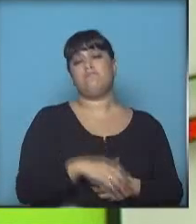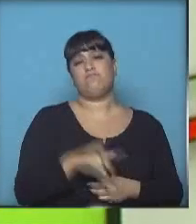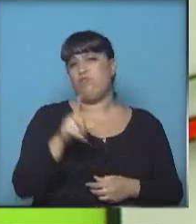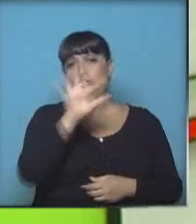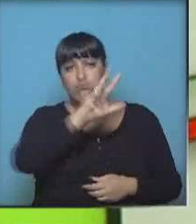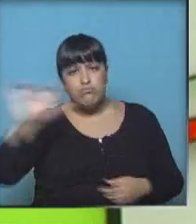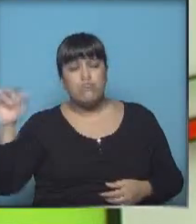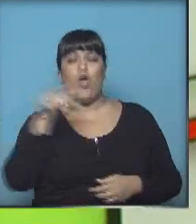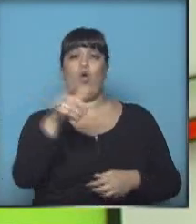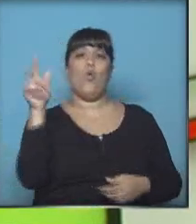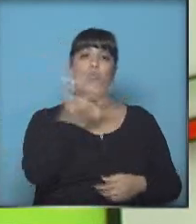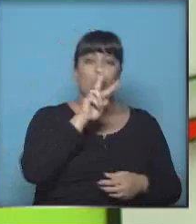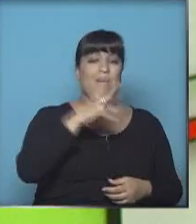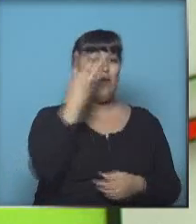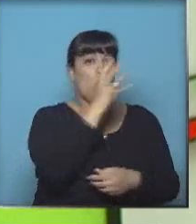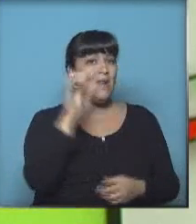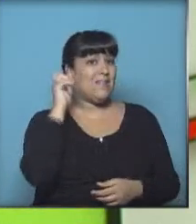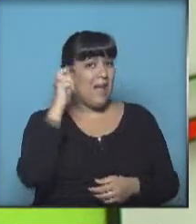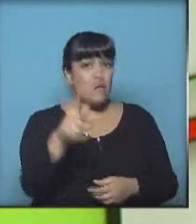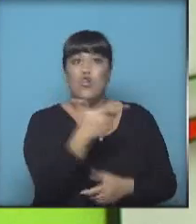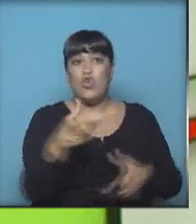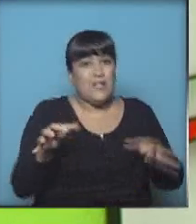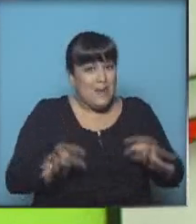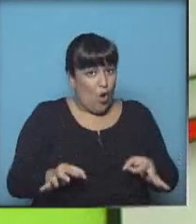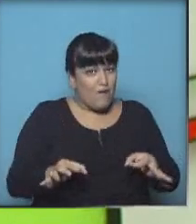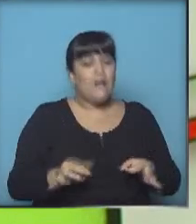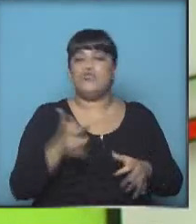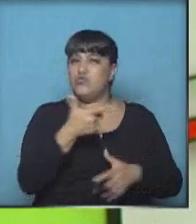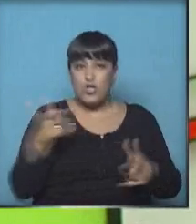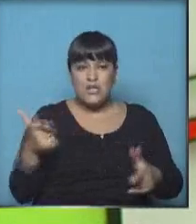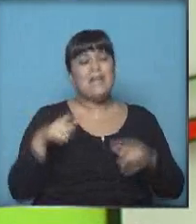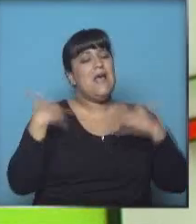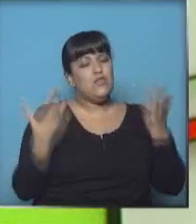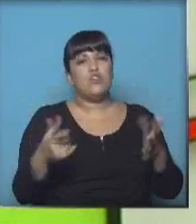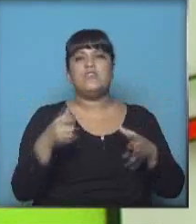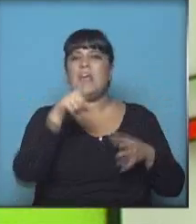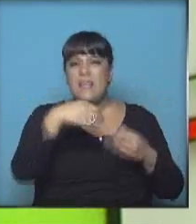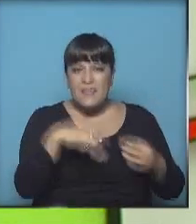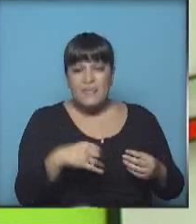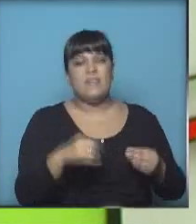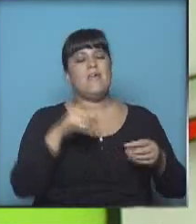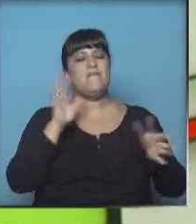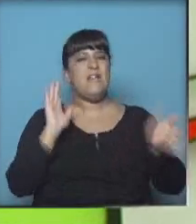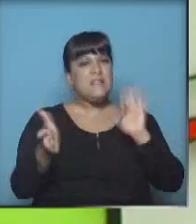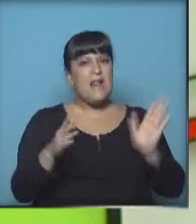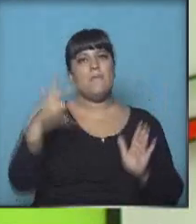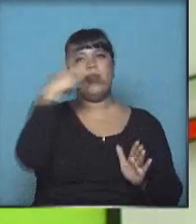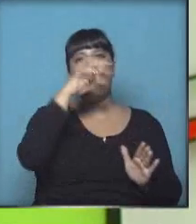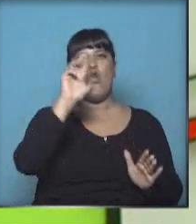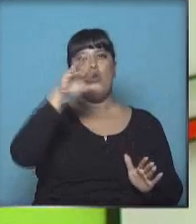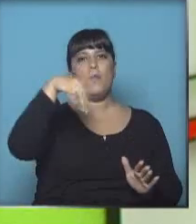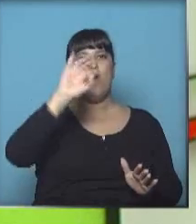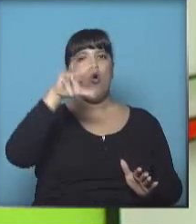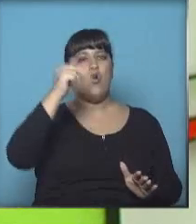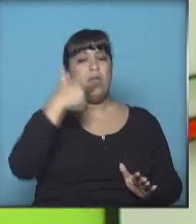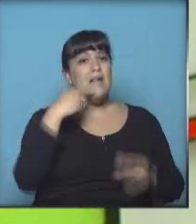una mujer de 40 años, al no tener los ovarios, lo que hay que planear o programar es una terapia hormonal de reemplazo. ¿Por qué? Porque estaría como con